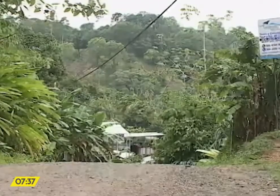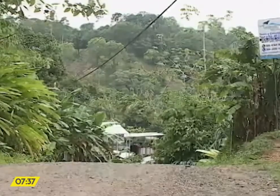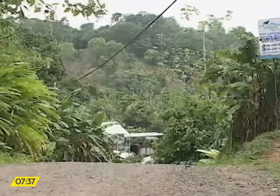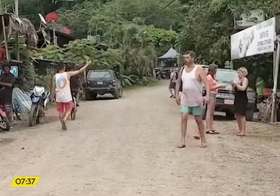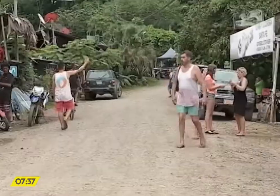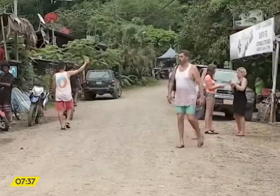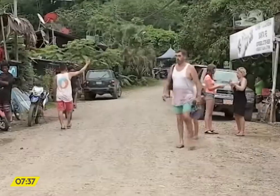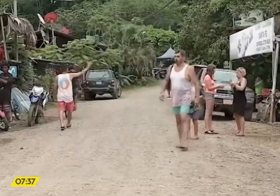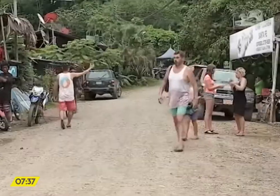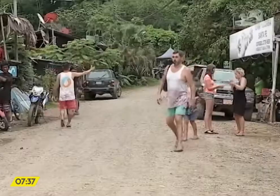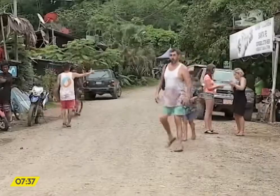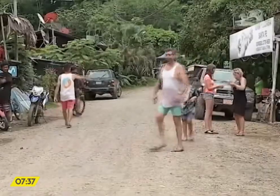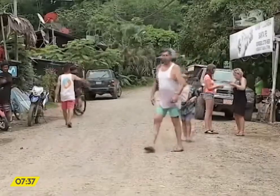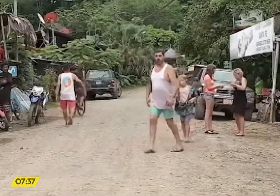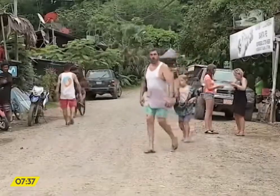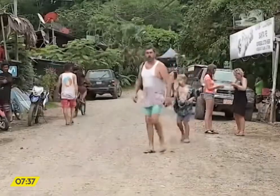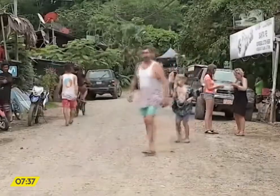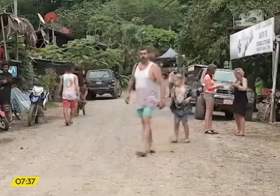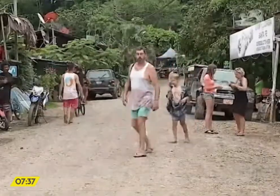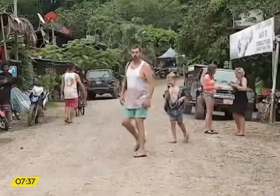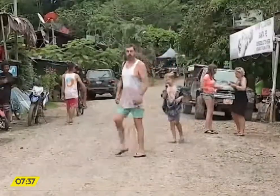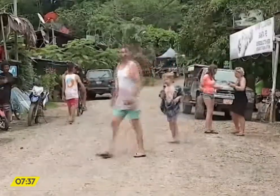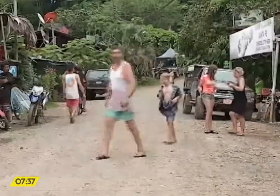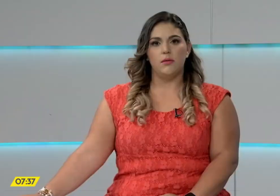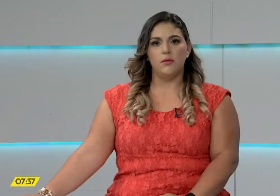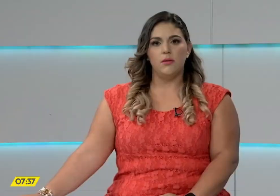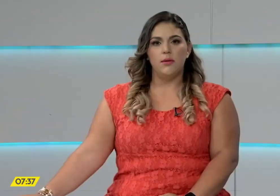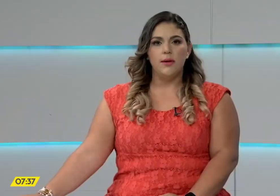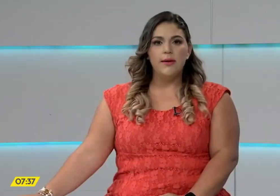es la lancha desde el puerto de Sierpe.